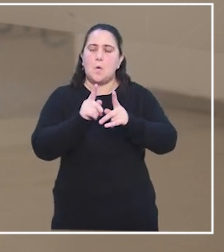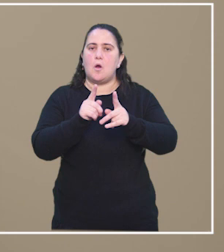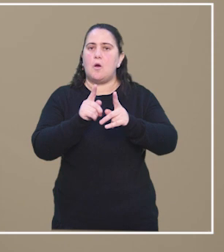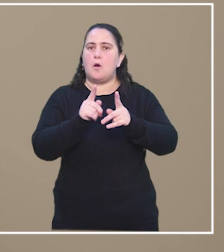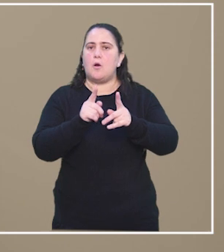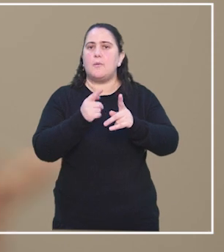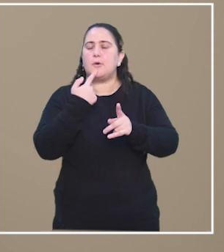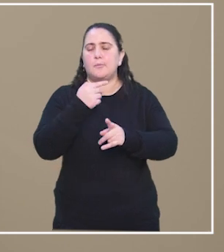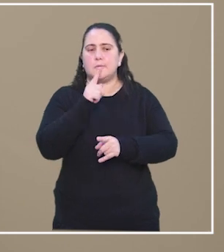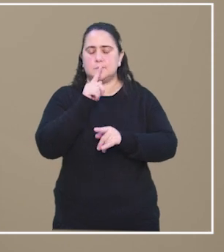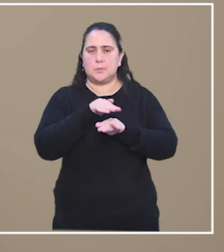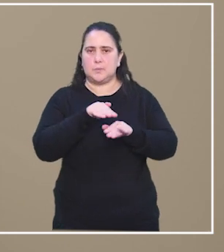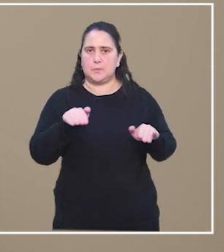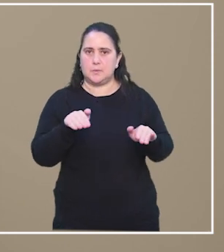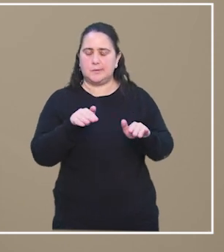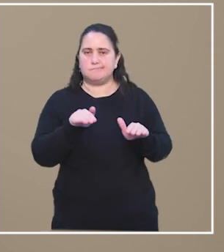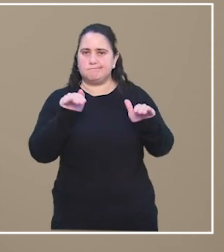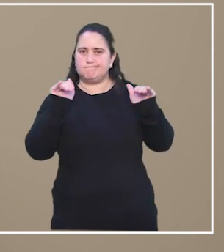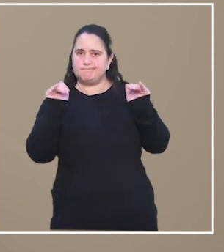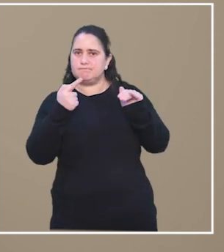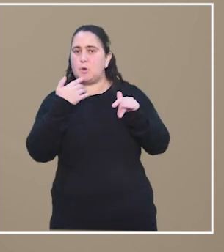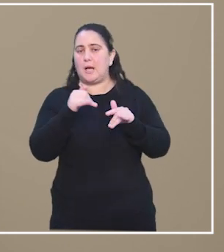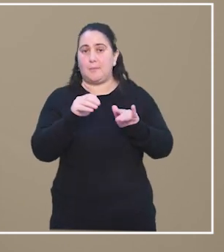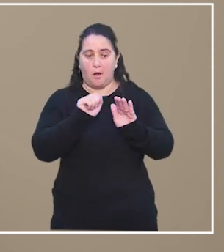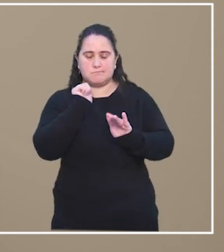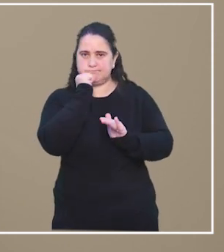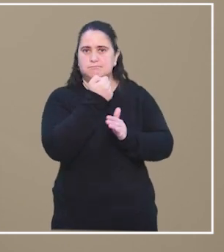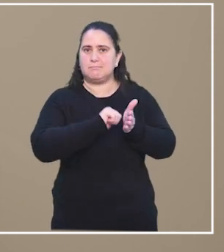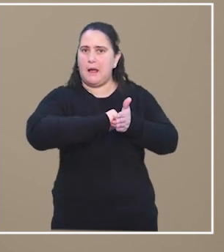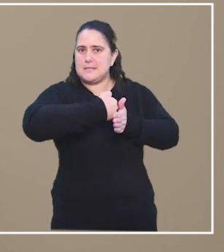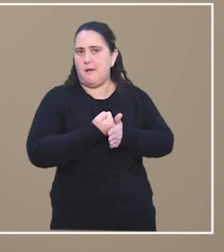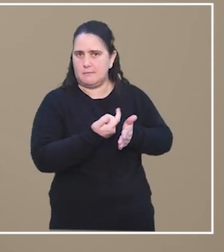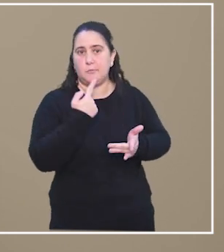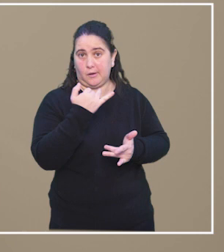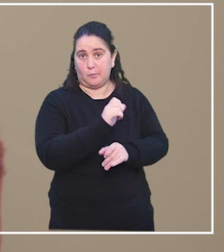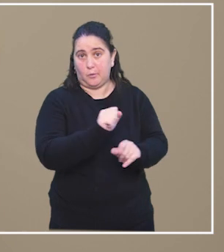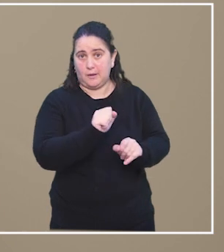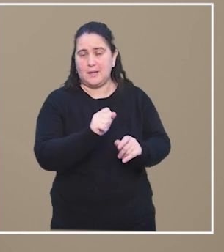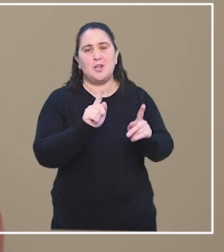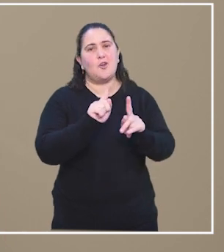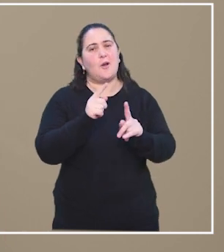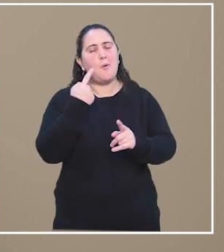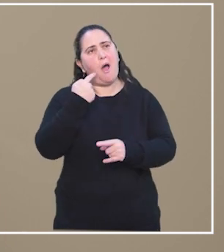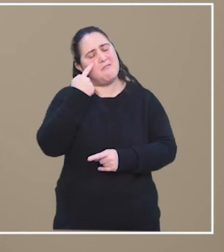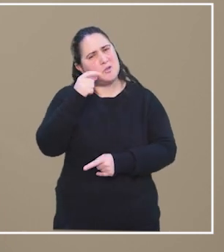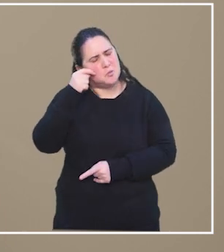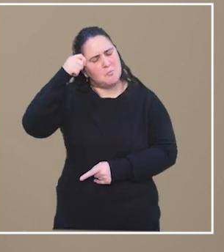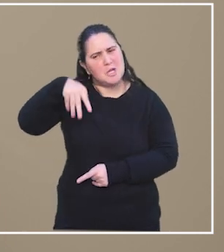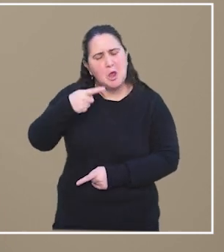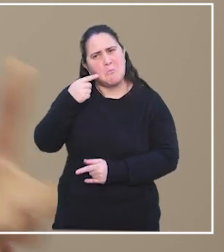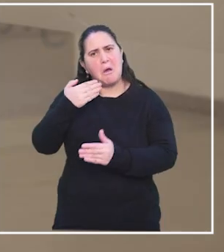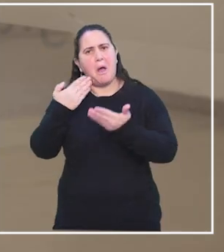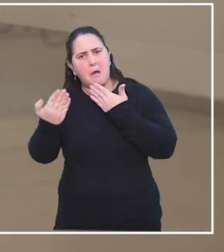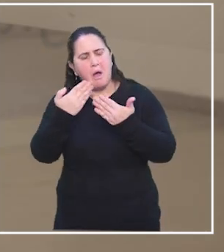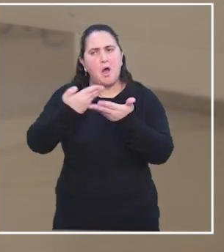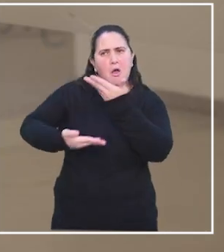que son calladas, ¿no? Porque, por ejemplo, el dispositivo de cancelamiento creo que consiste en eso. En vez de tratar de escuchar al otro y discutir